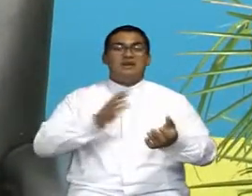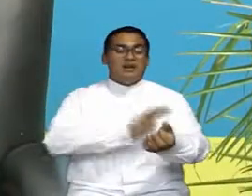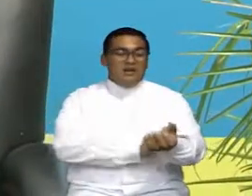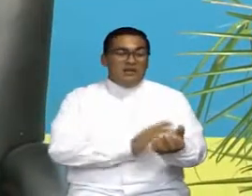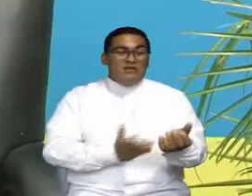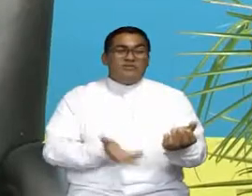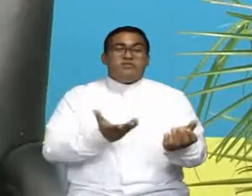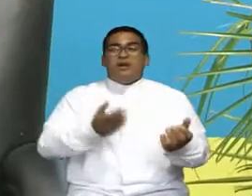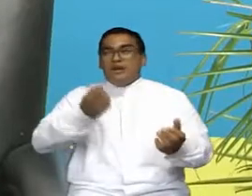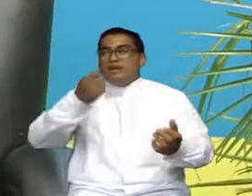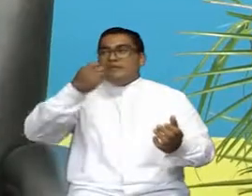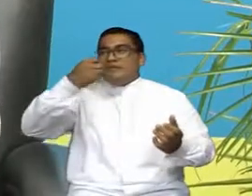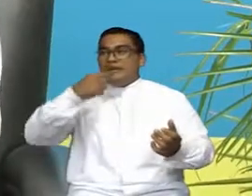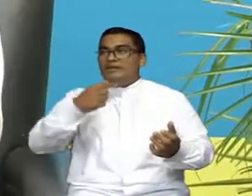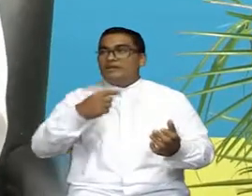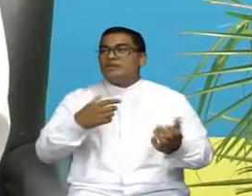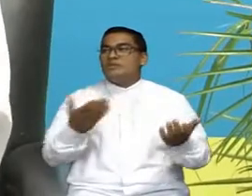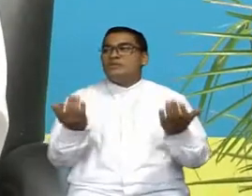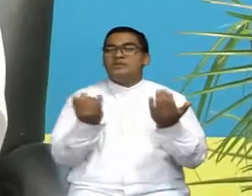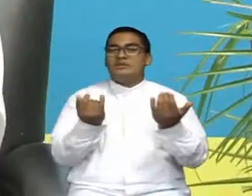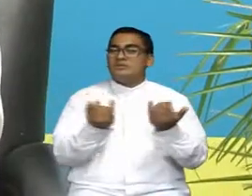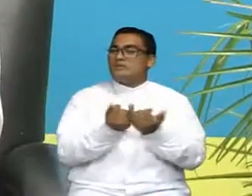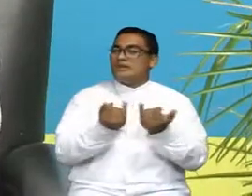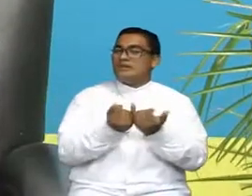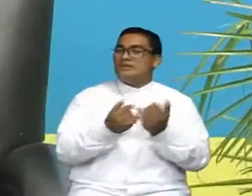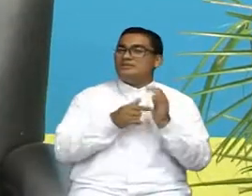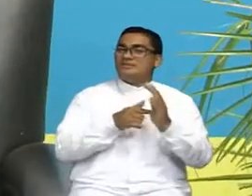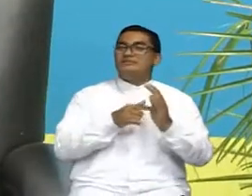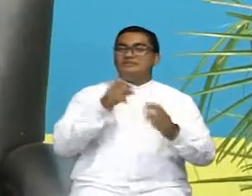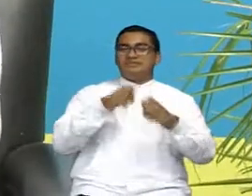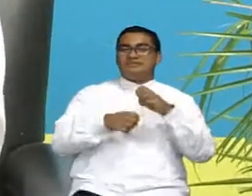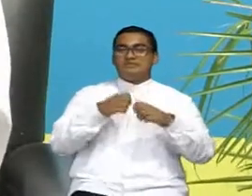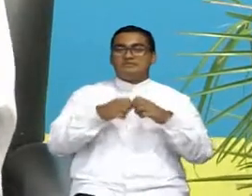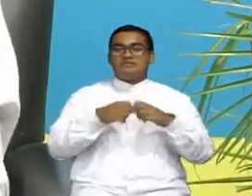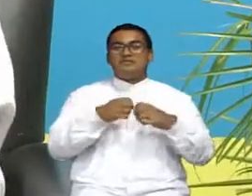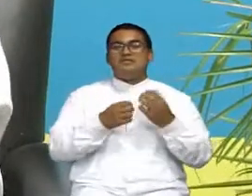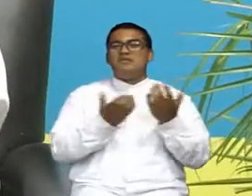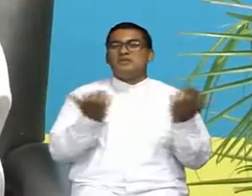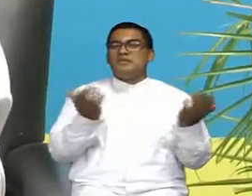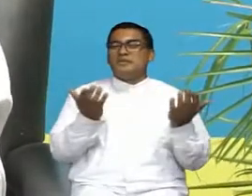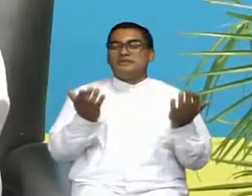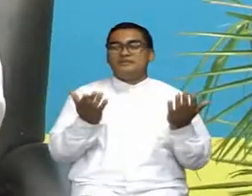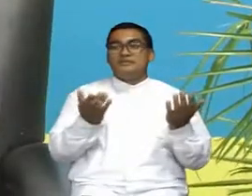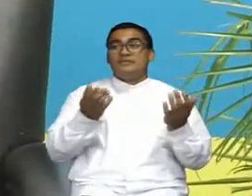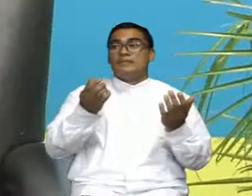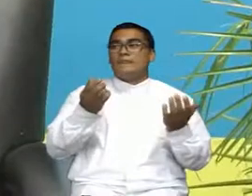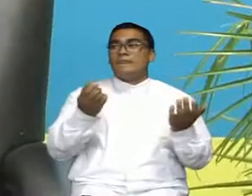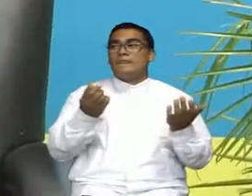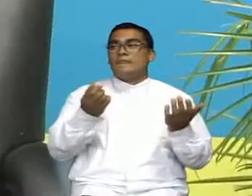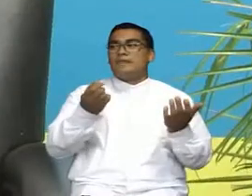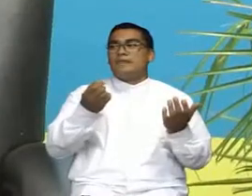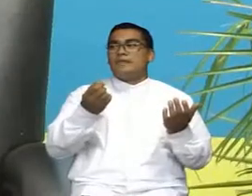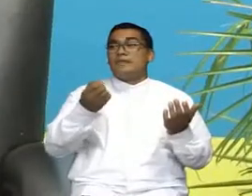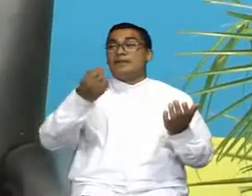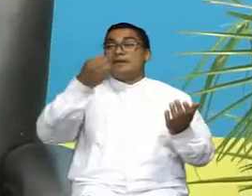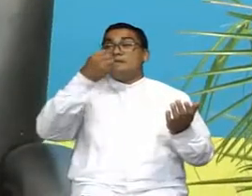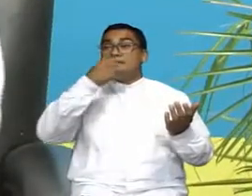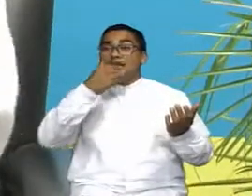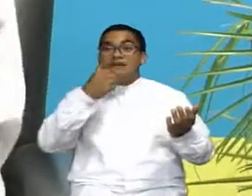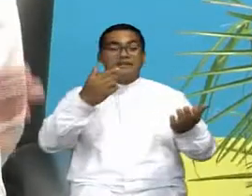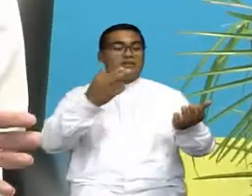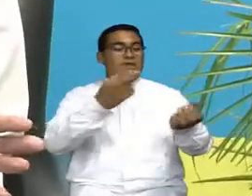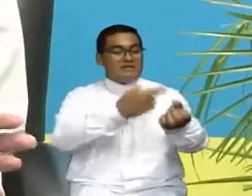es anticoagulante. Entonces, ¿el mecanismo qué es? Que va, por decirlo así popularmente, va ralando la sangre. Entonces,